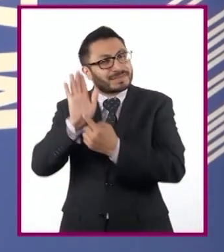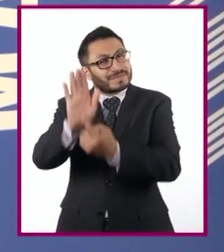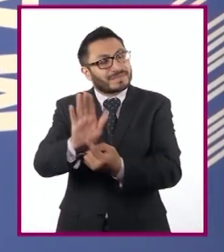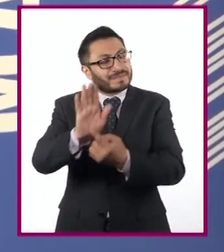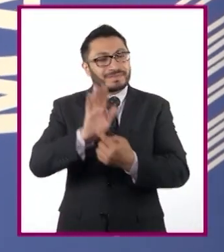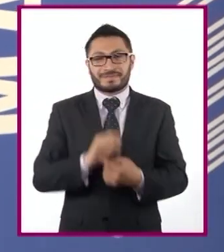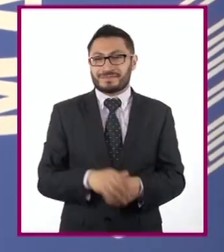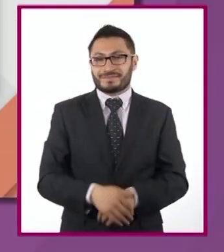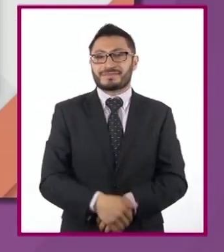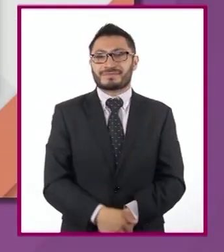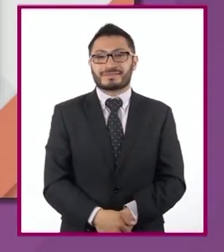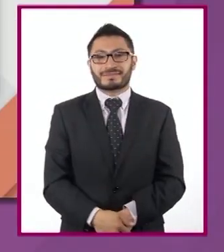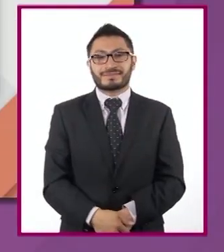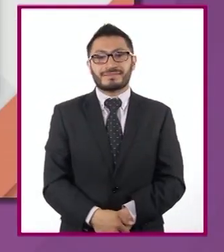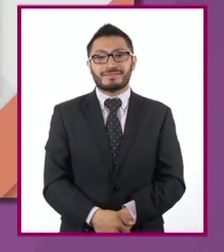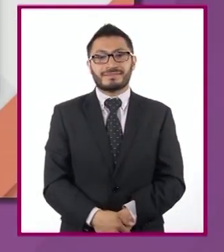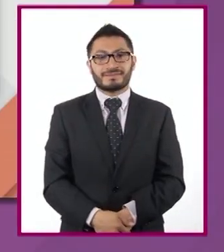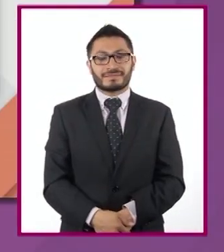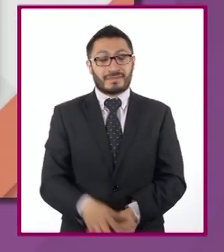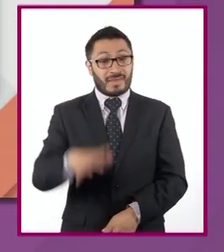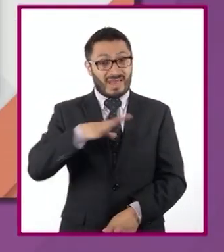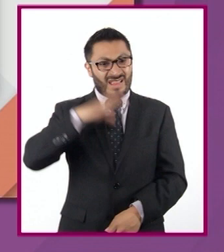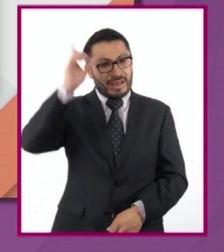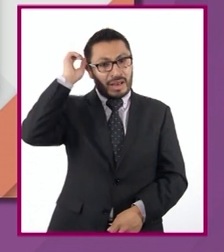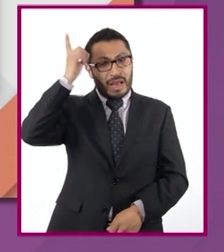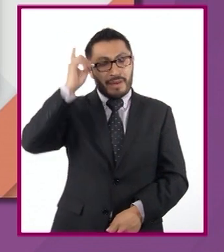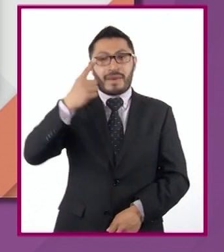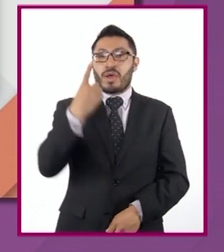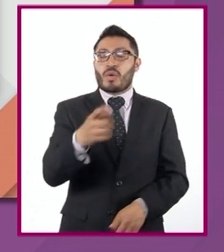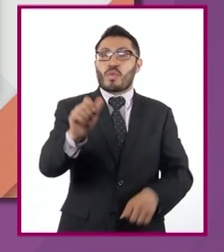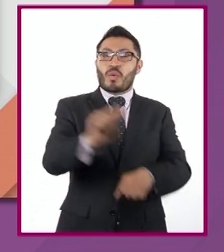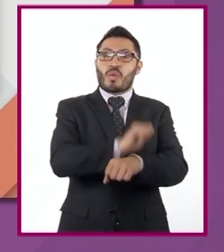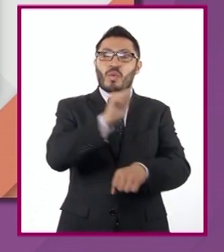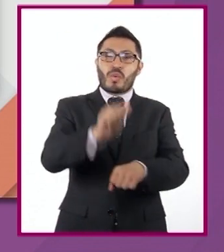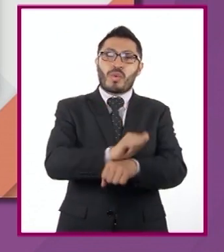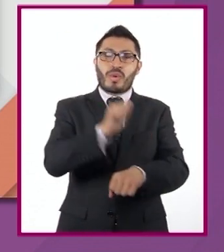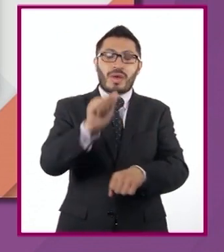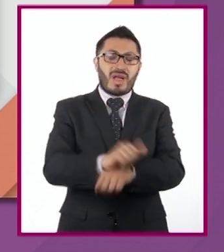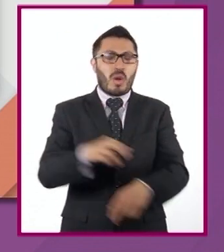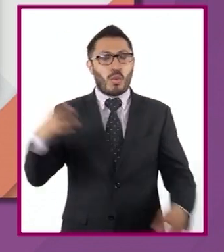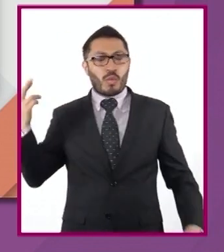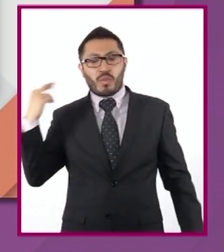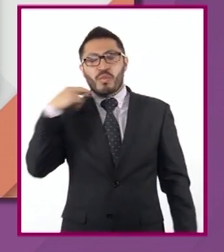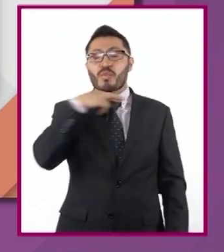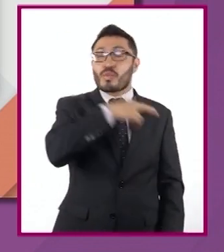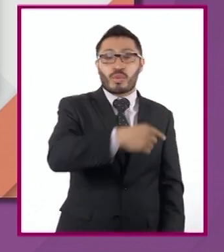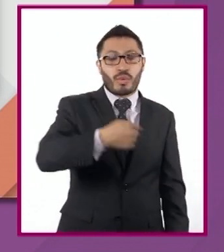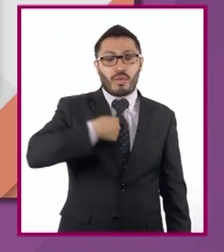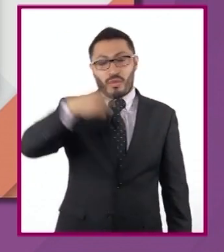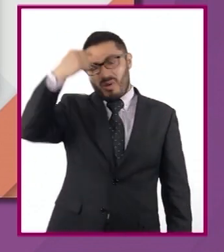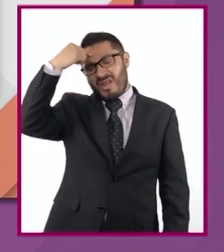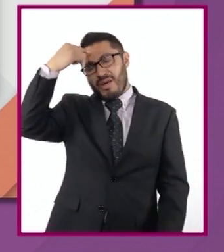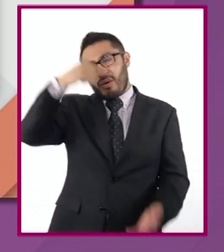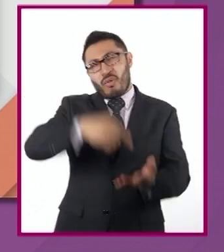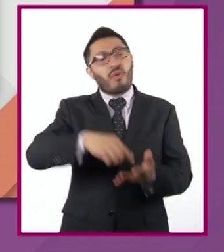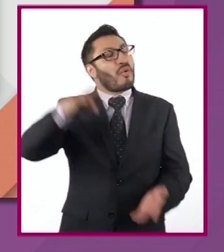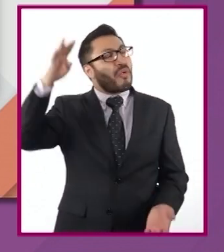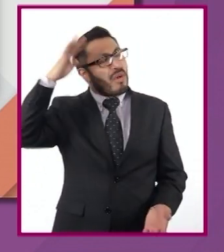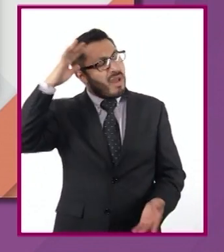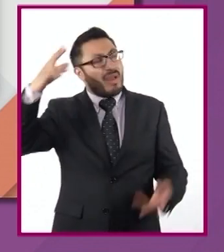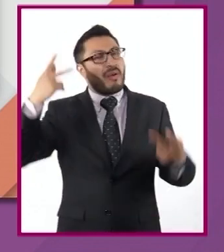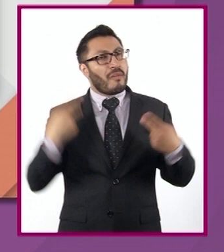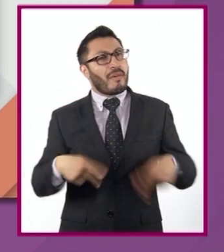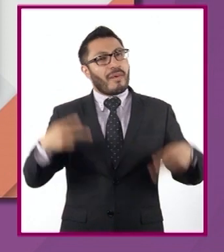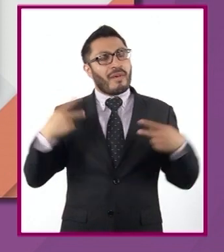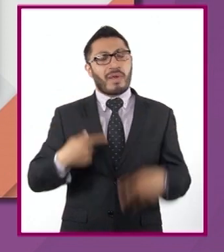puedan analizarla. Muestra un caballo y un auto a toda velocidad, lo que me hace pensar que el publicista